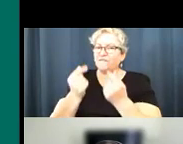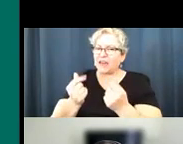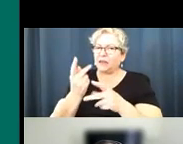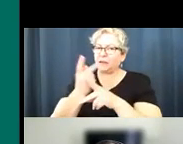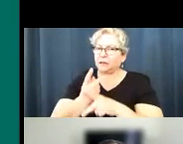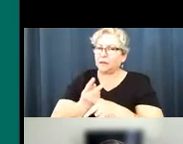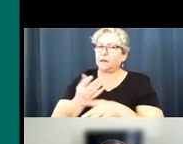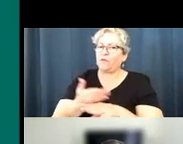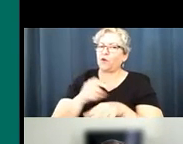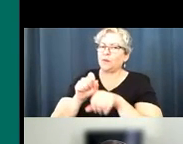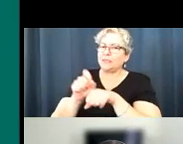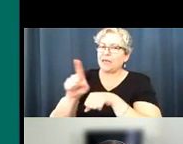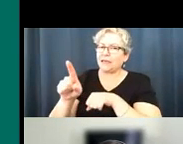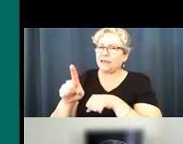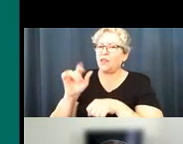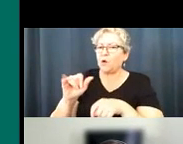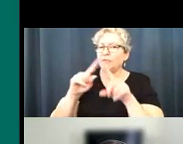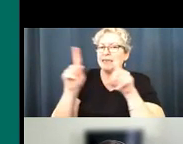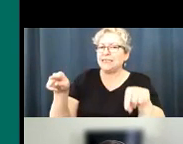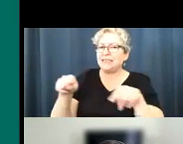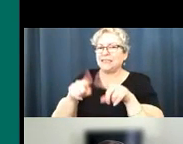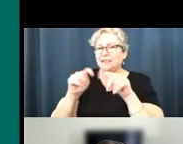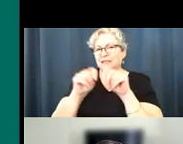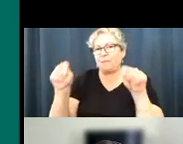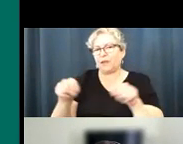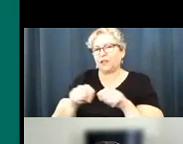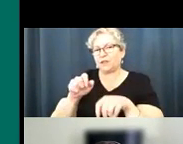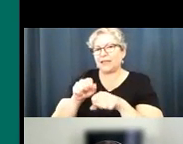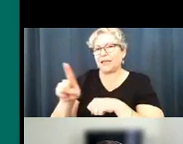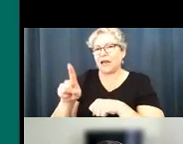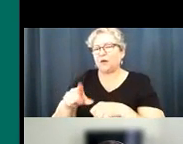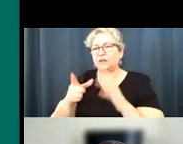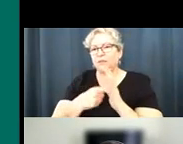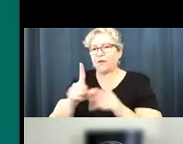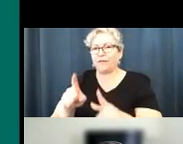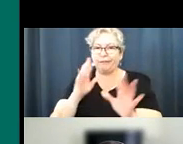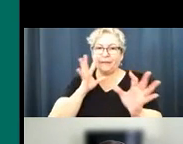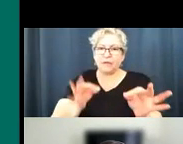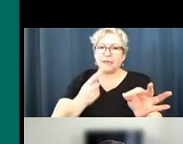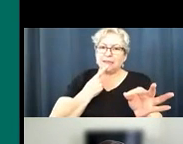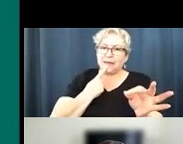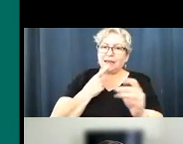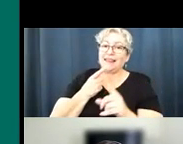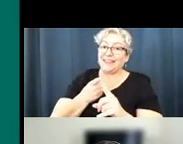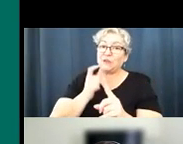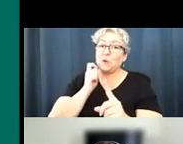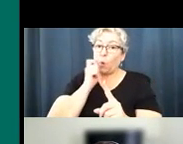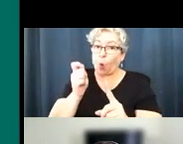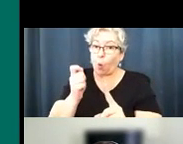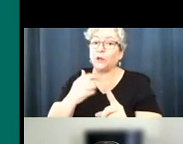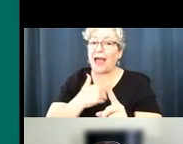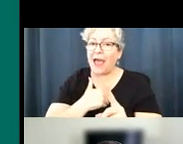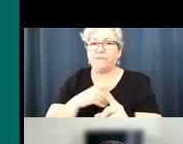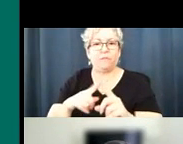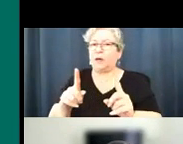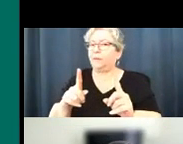y revisar cuando usted envía alguno de los modelos o los temas que están usando. Esto sería